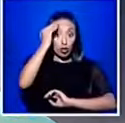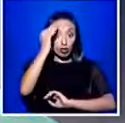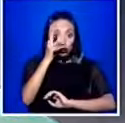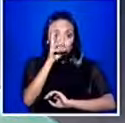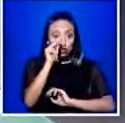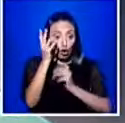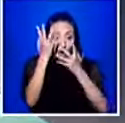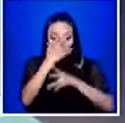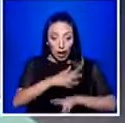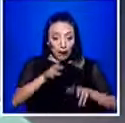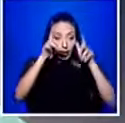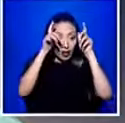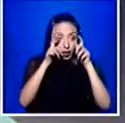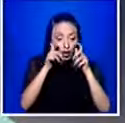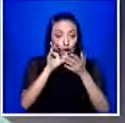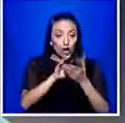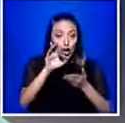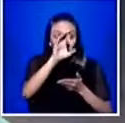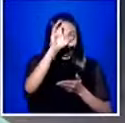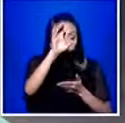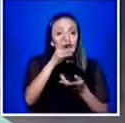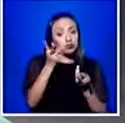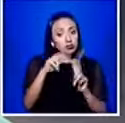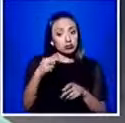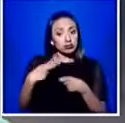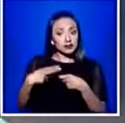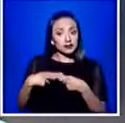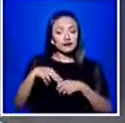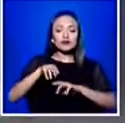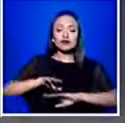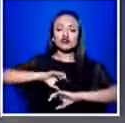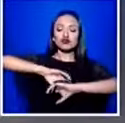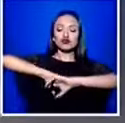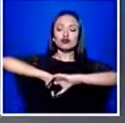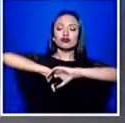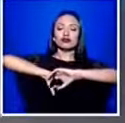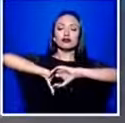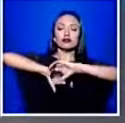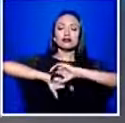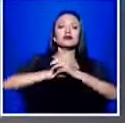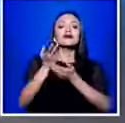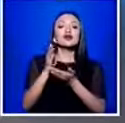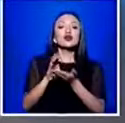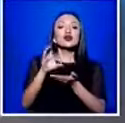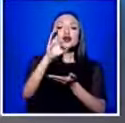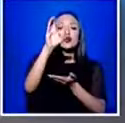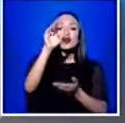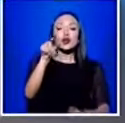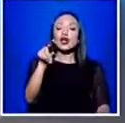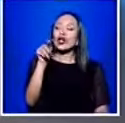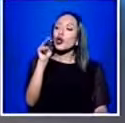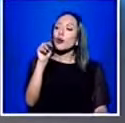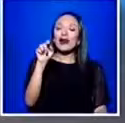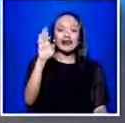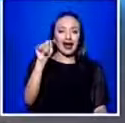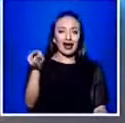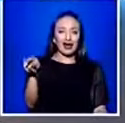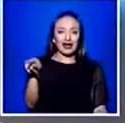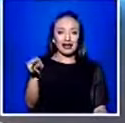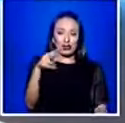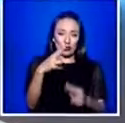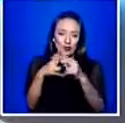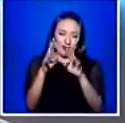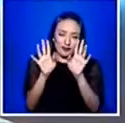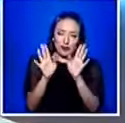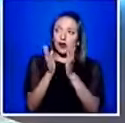sus estudios en su etapa de juventud, participan en el juramento de la bandera. ¿En dónde? En el Colegio Humberto Mata. Ahí está Carlos Luis Carrillo